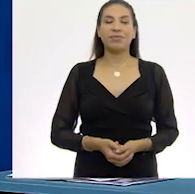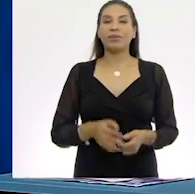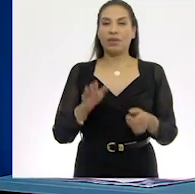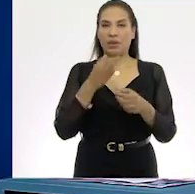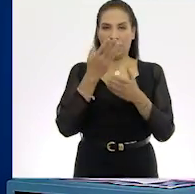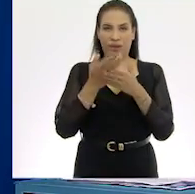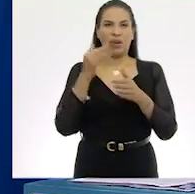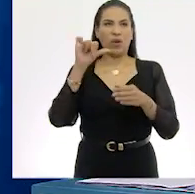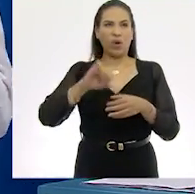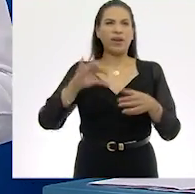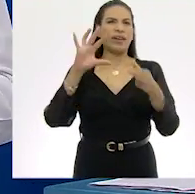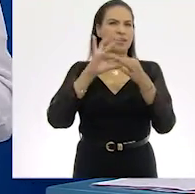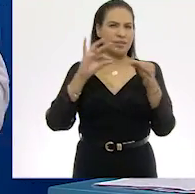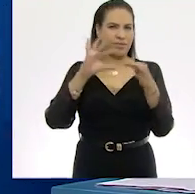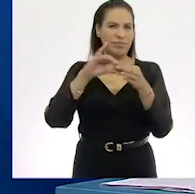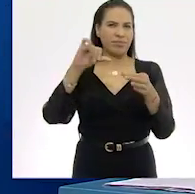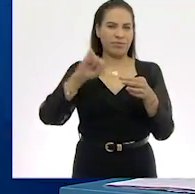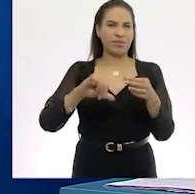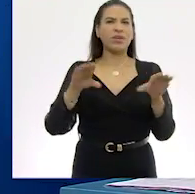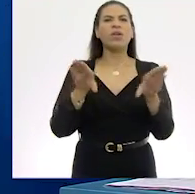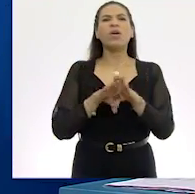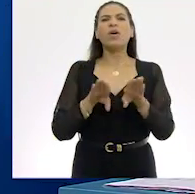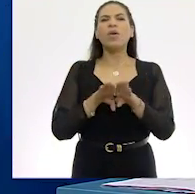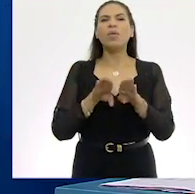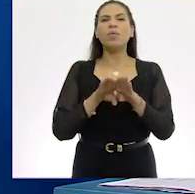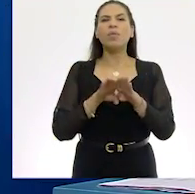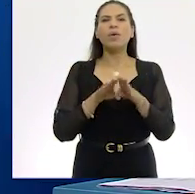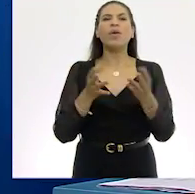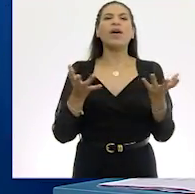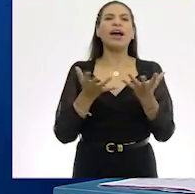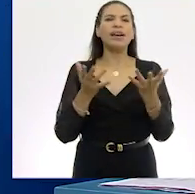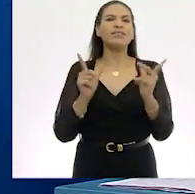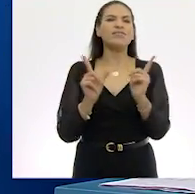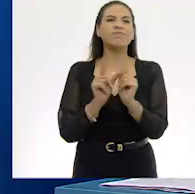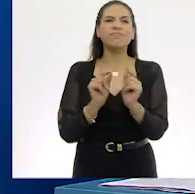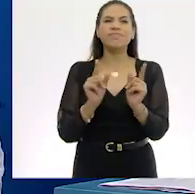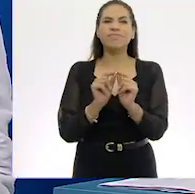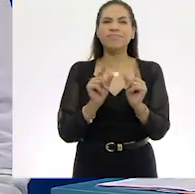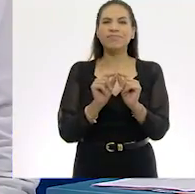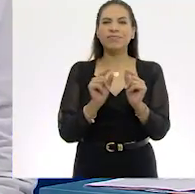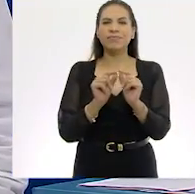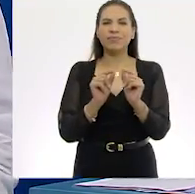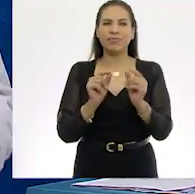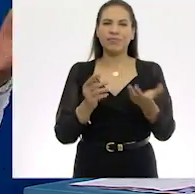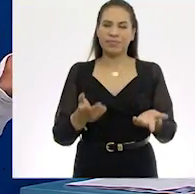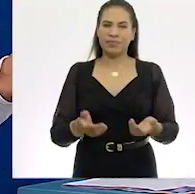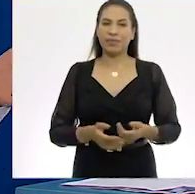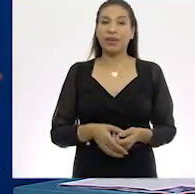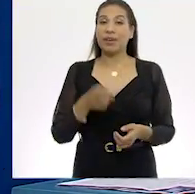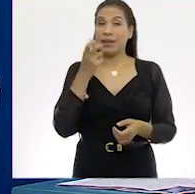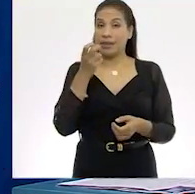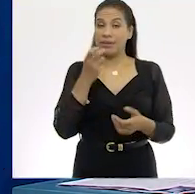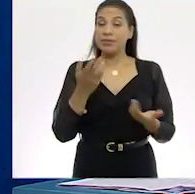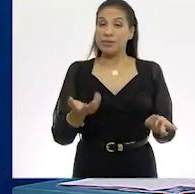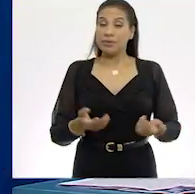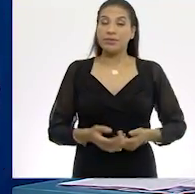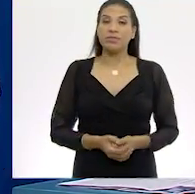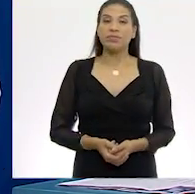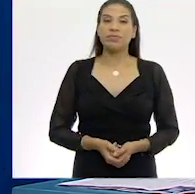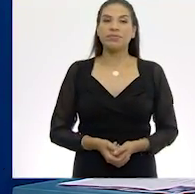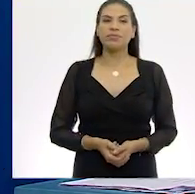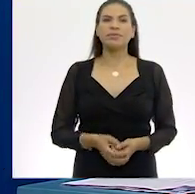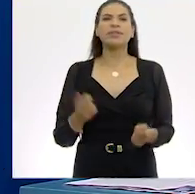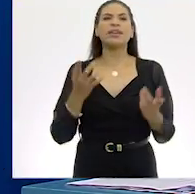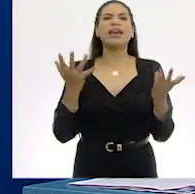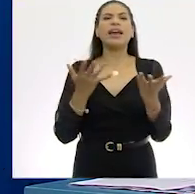Precisamente, Joaquín, de eso hablaremos el día de hoy. ¿Cómo es y cómo se hace un resumen y una síntesis? ¿Es lo mismo? ¿Qué